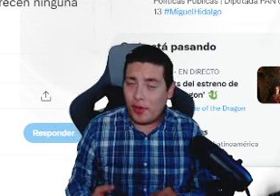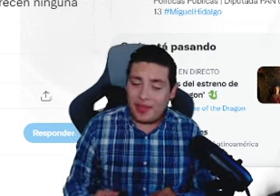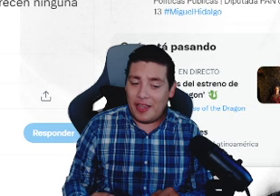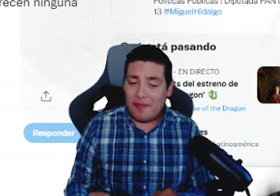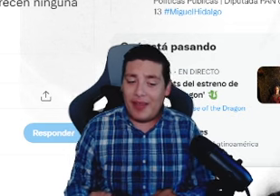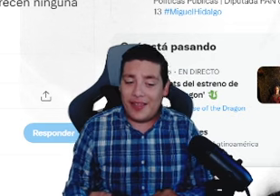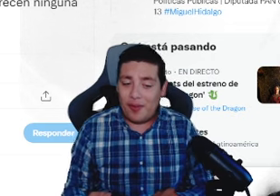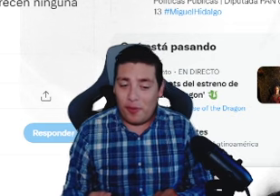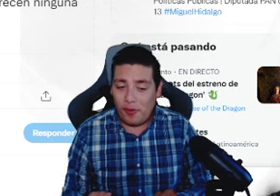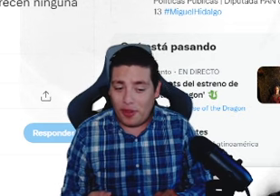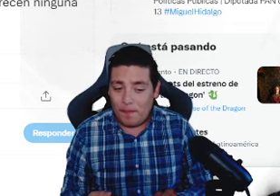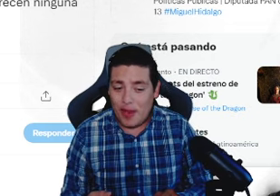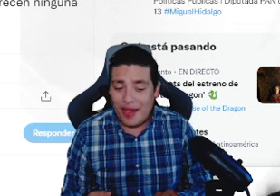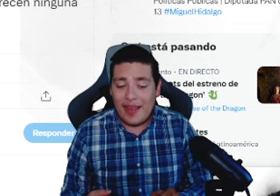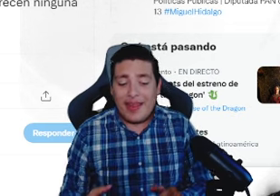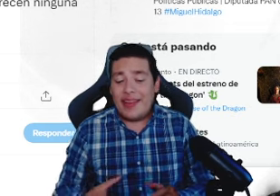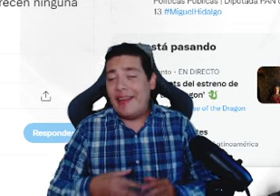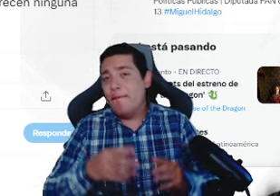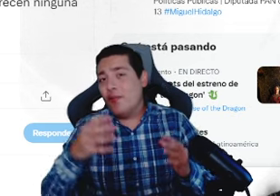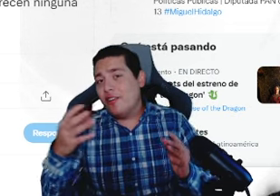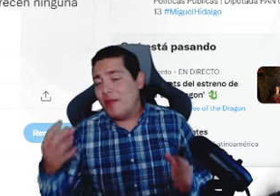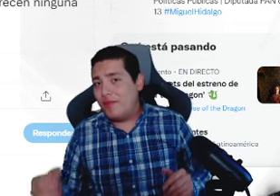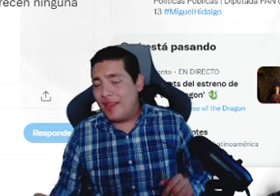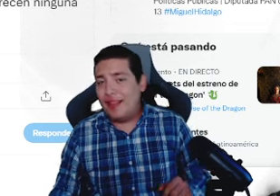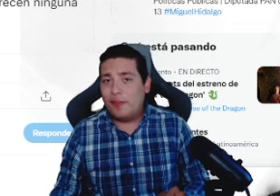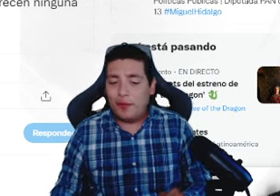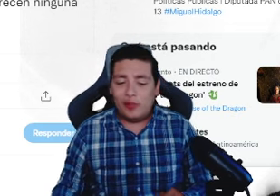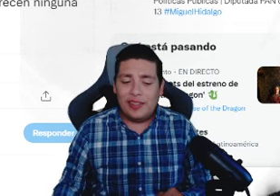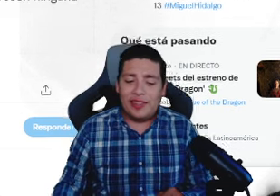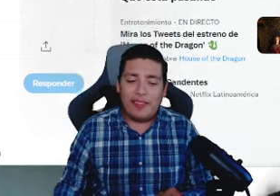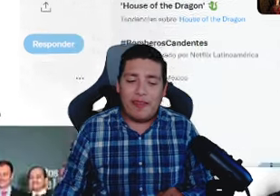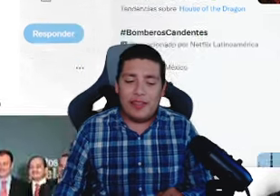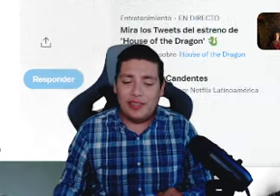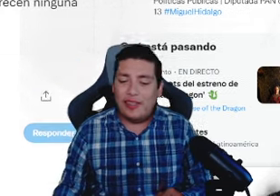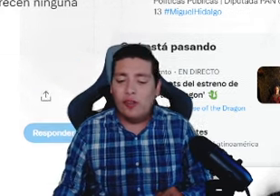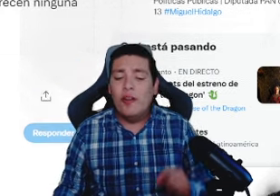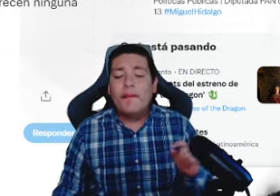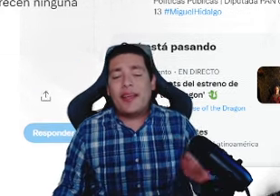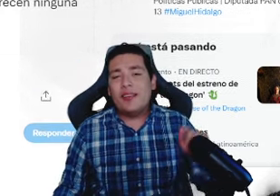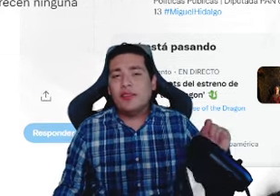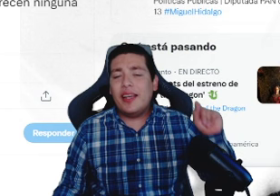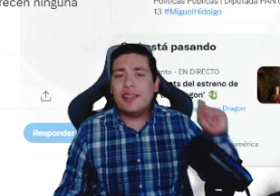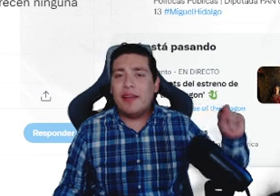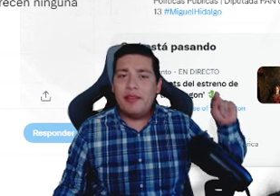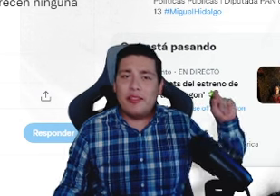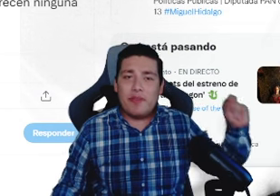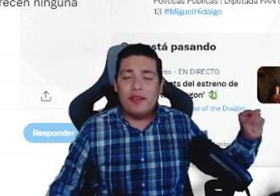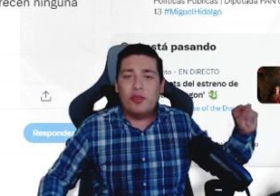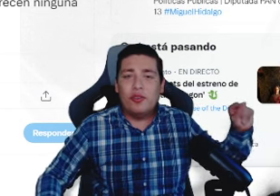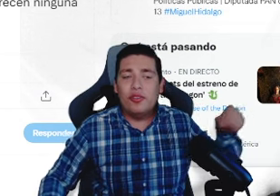discriminaron por el tema de color de piel y que eran puras mentiras las personas que estaban diciendo que estos